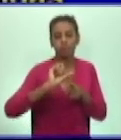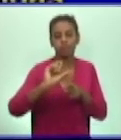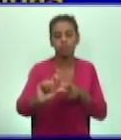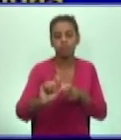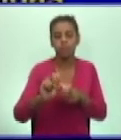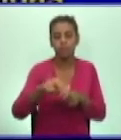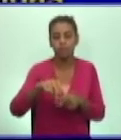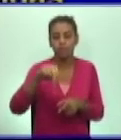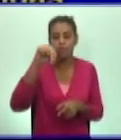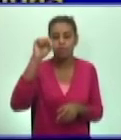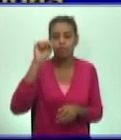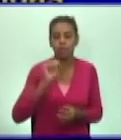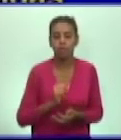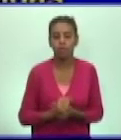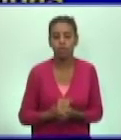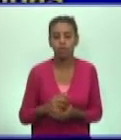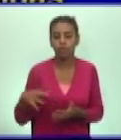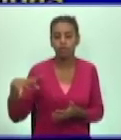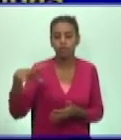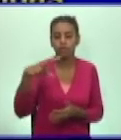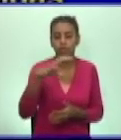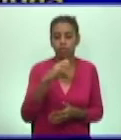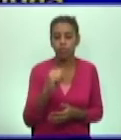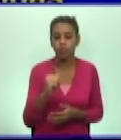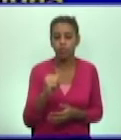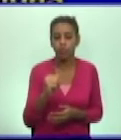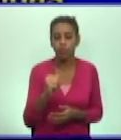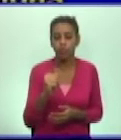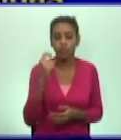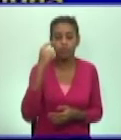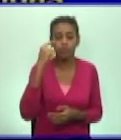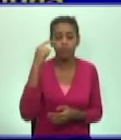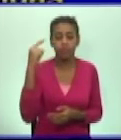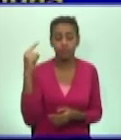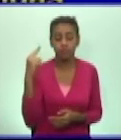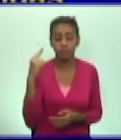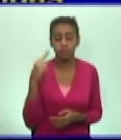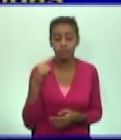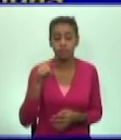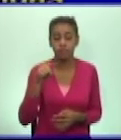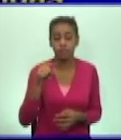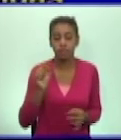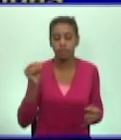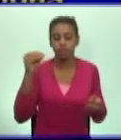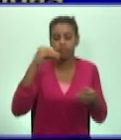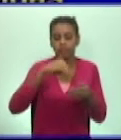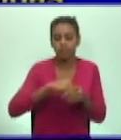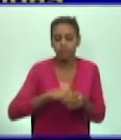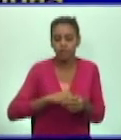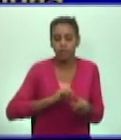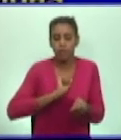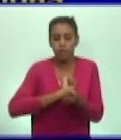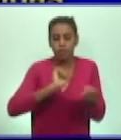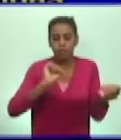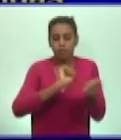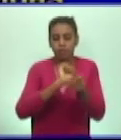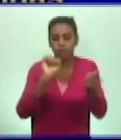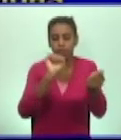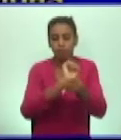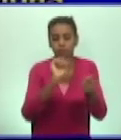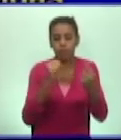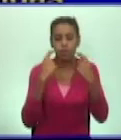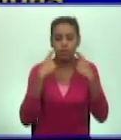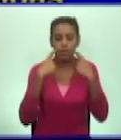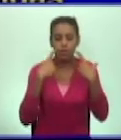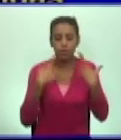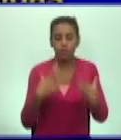norte. Por tanto, ya va a estar toda Vietnam involucrado en esta guerra. Y comenzó sistemáticamente a bombardear los lugares más importantes del norte